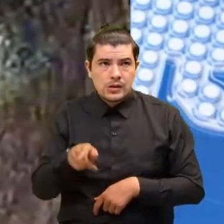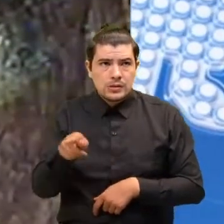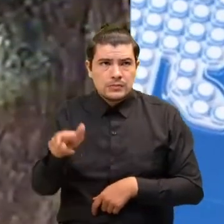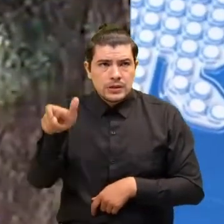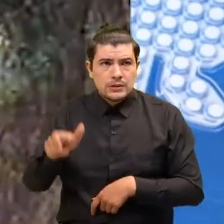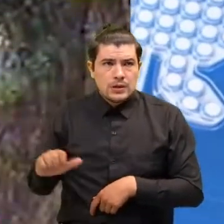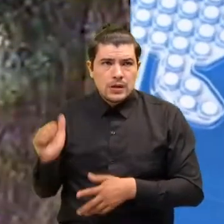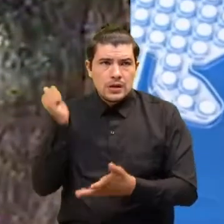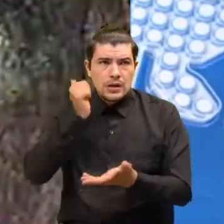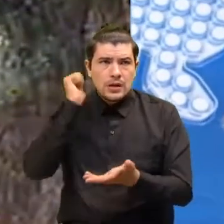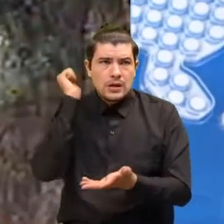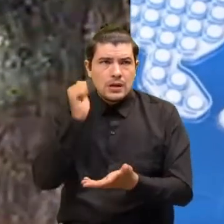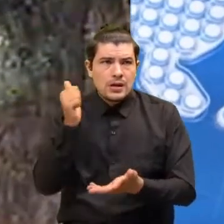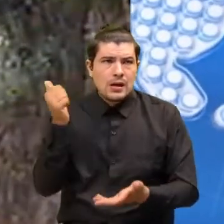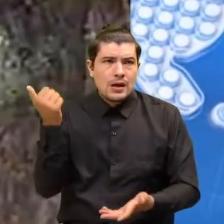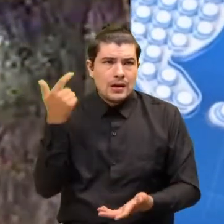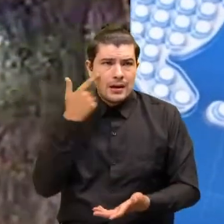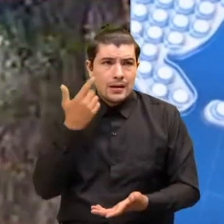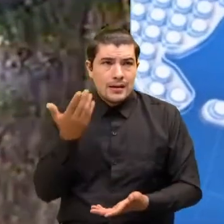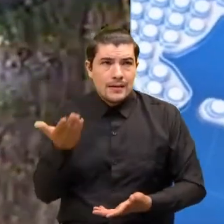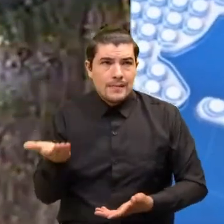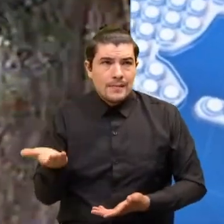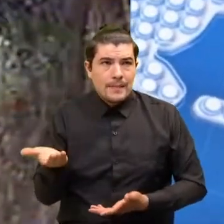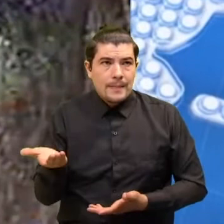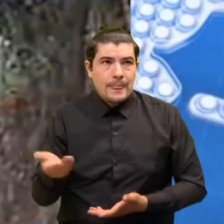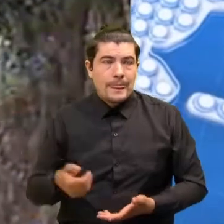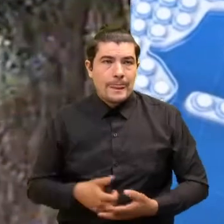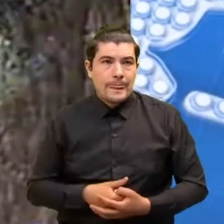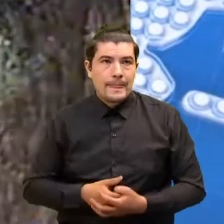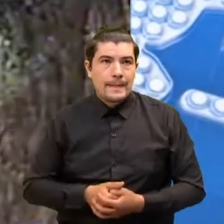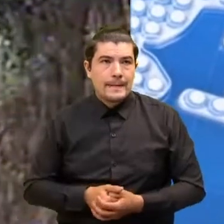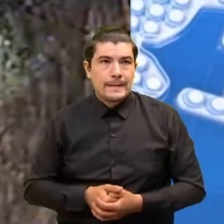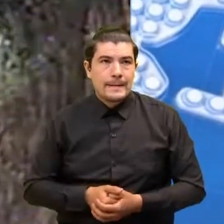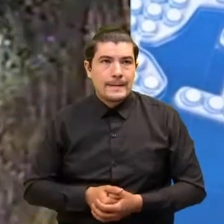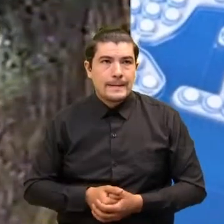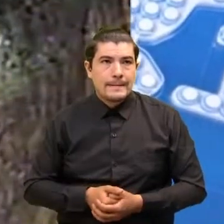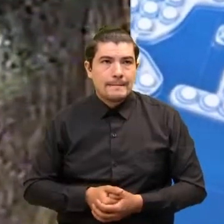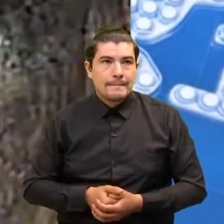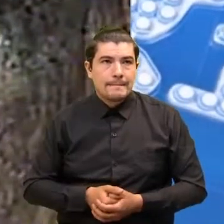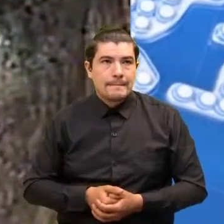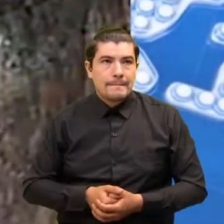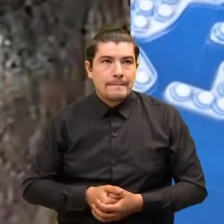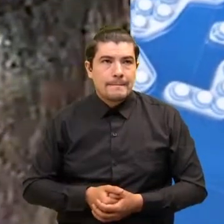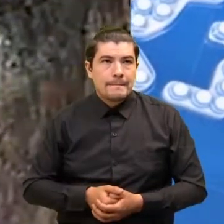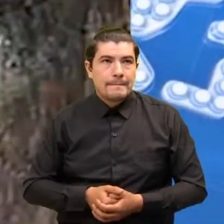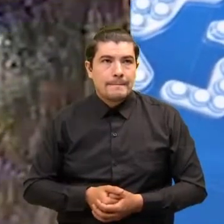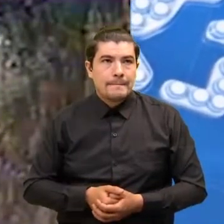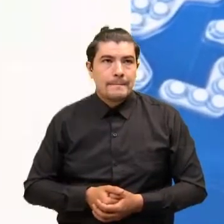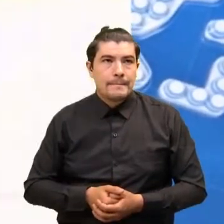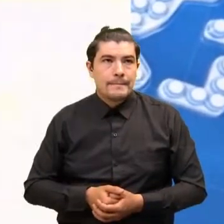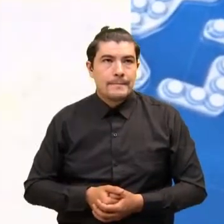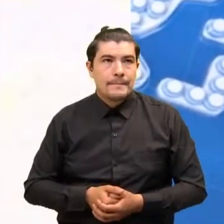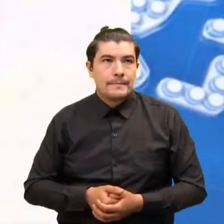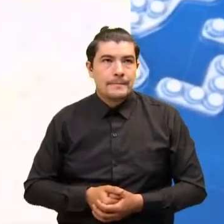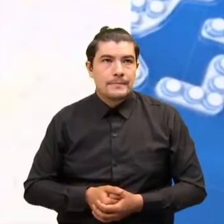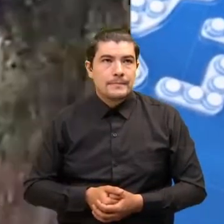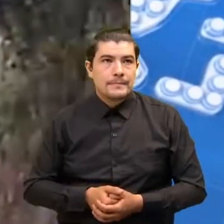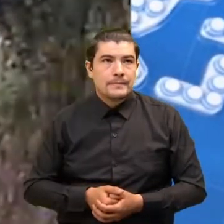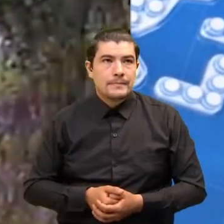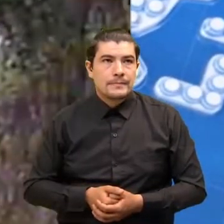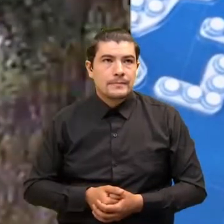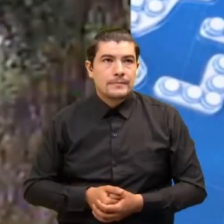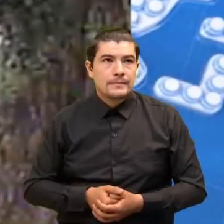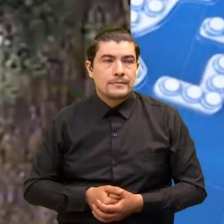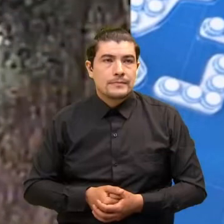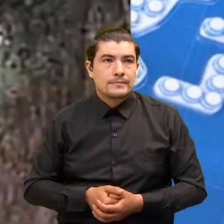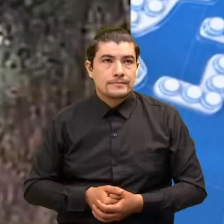arma blanca y le colocó en el cuello del conductor para intimidarlo, lo que ocasionó la caída de los dos. En el video se logra observar la impotencia